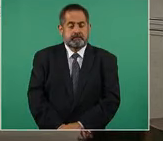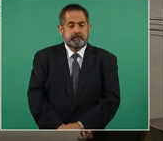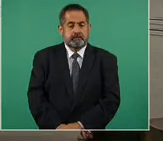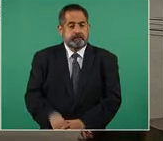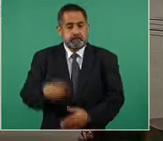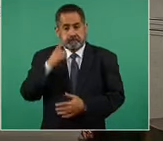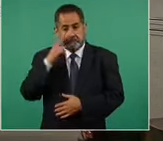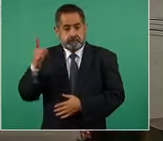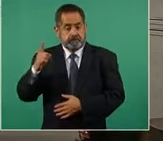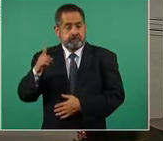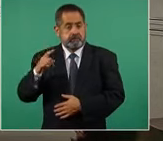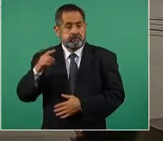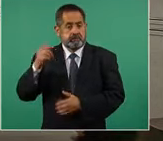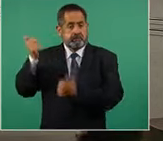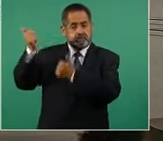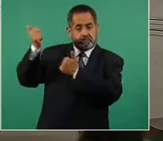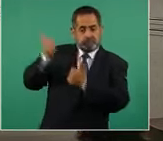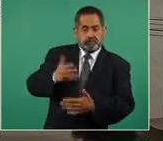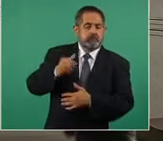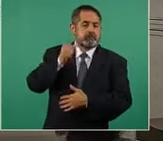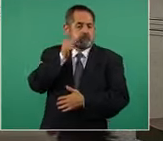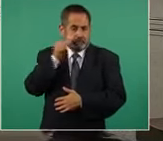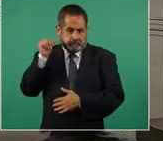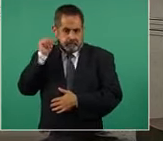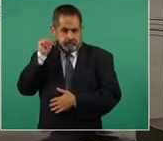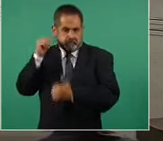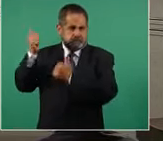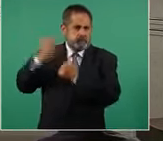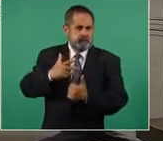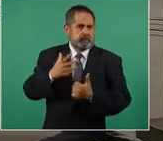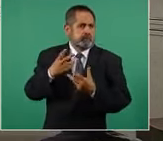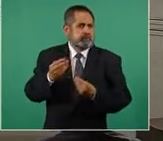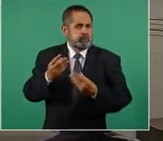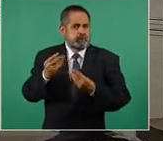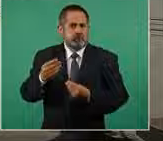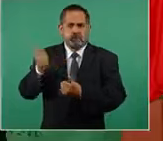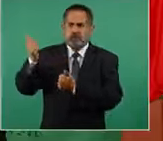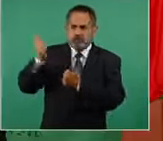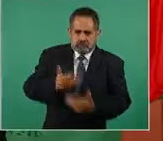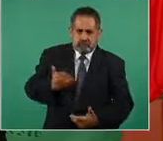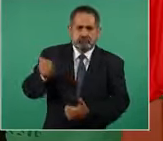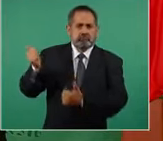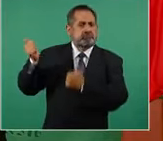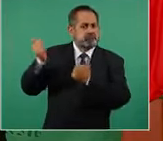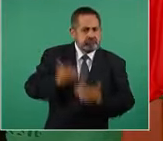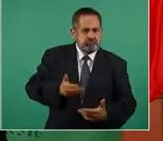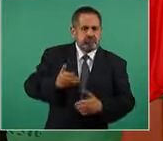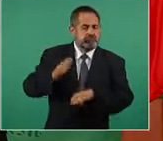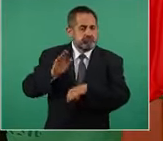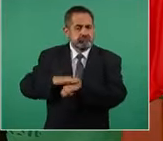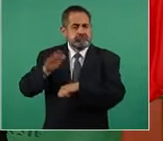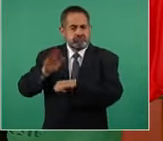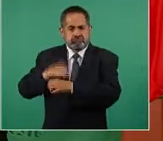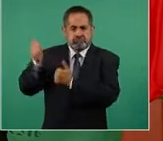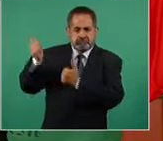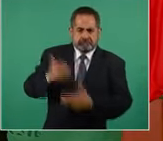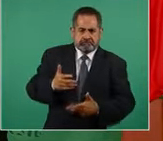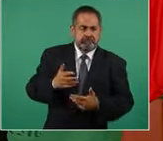vemos los embarques que tuvimos ayer, que muestran lo copioso que ha sido el abasto de vacunas esta